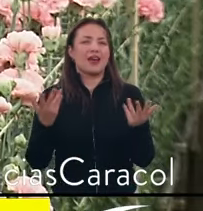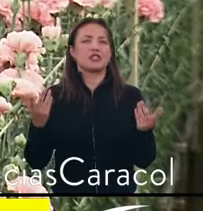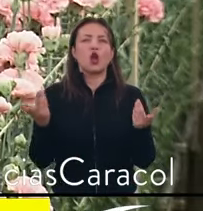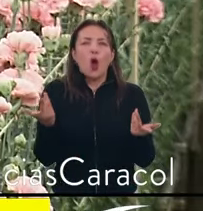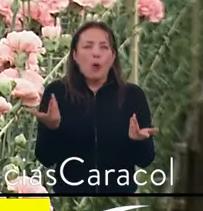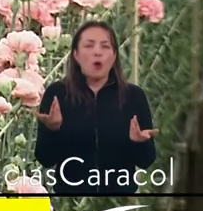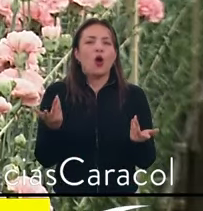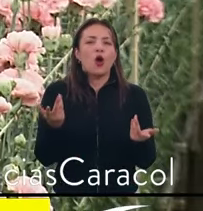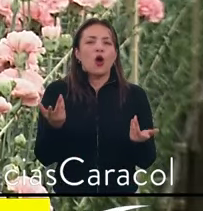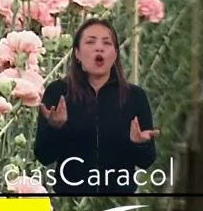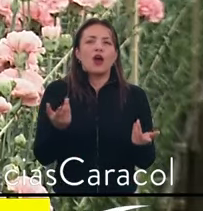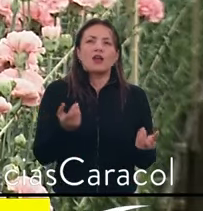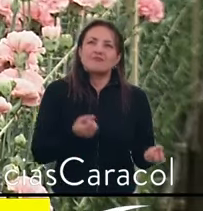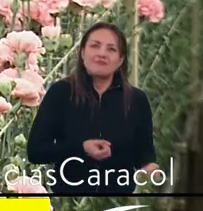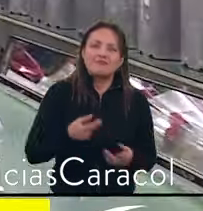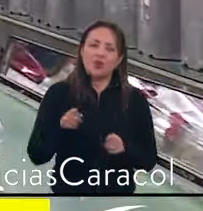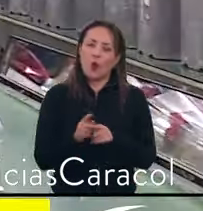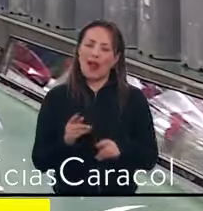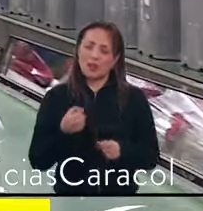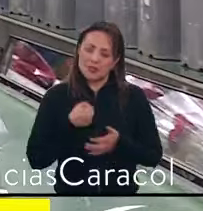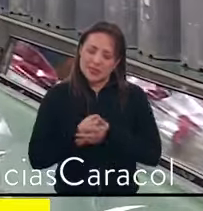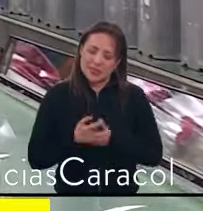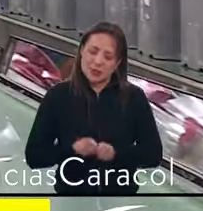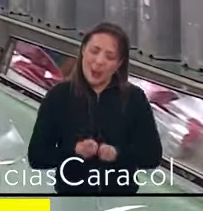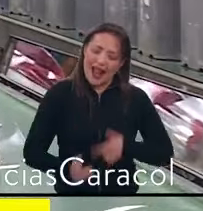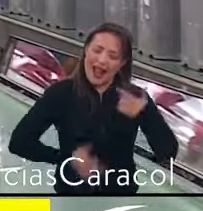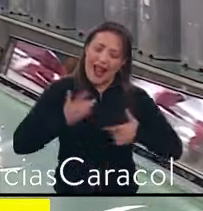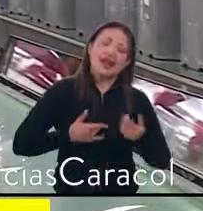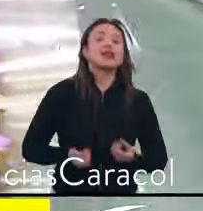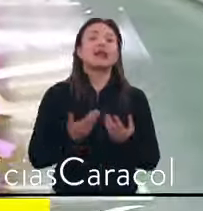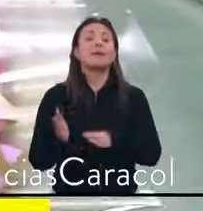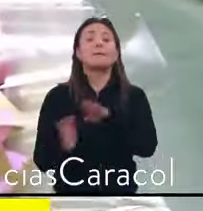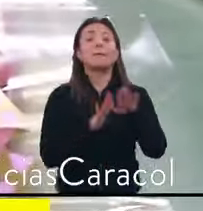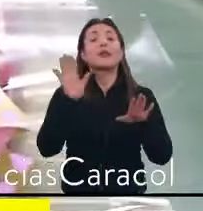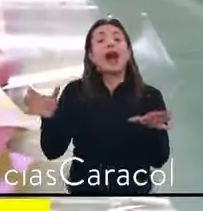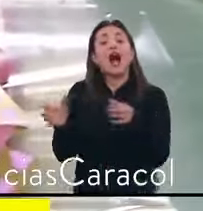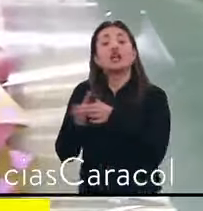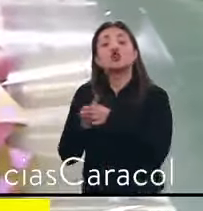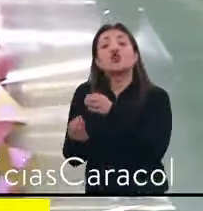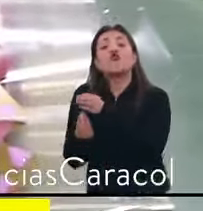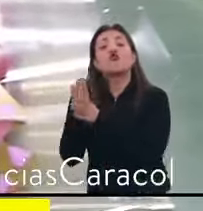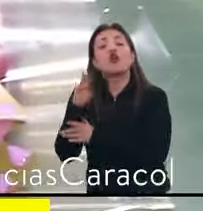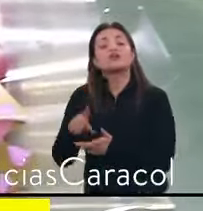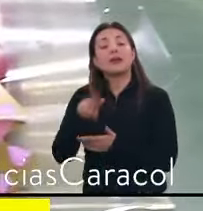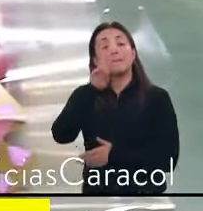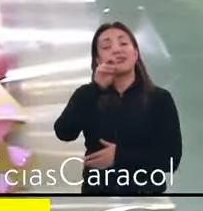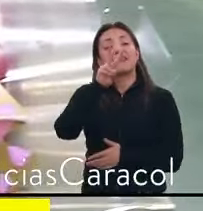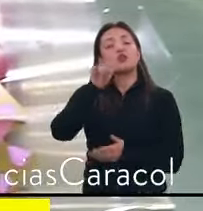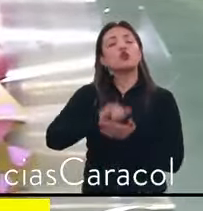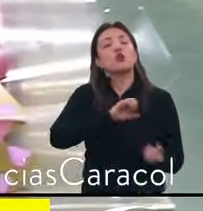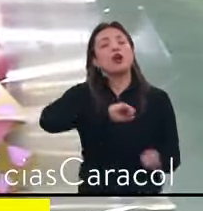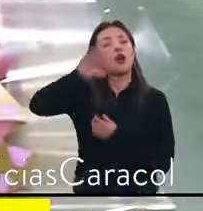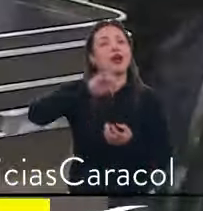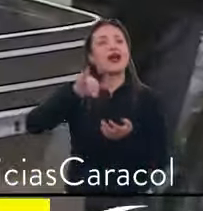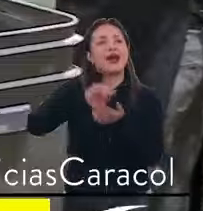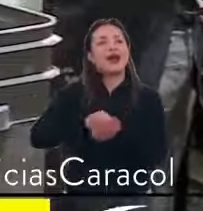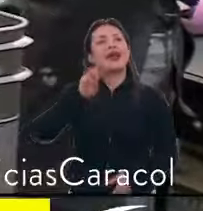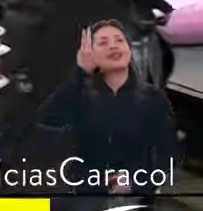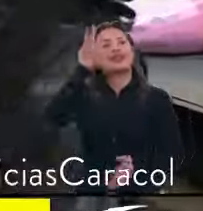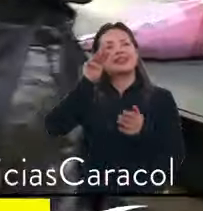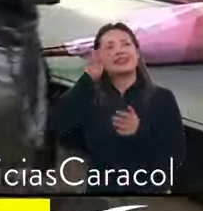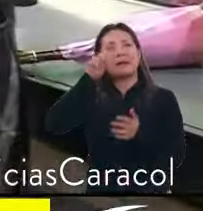sacar un poquito de alegría. Según Asocol Flores, en el 2021 se exportaron 1.340 millones de dólares